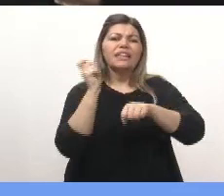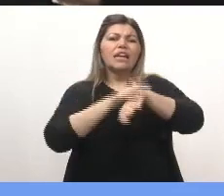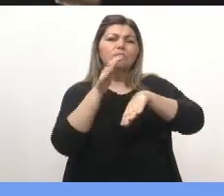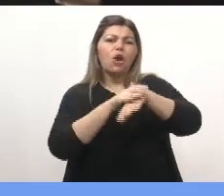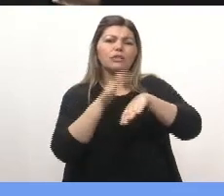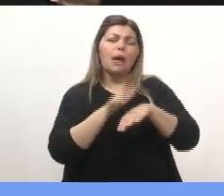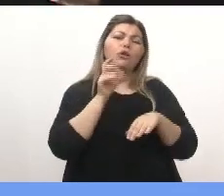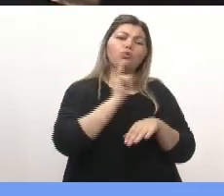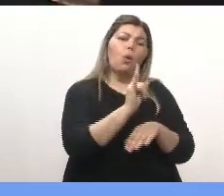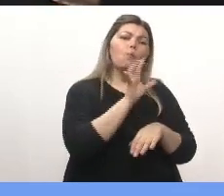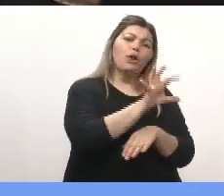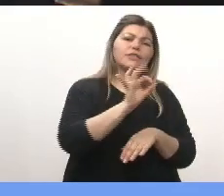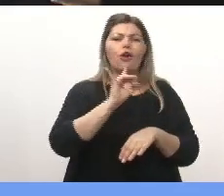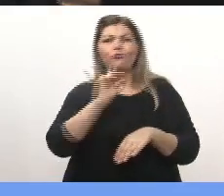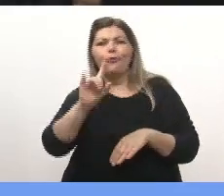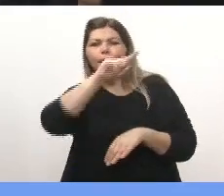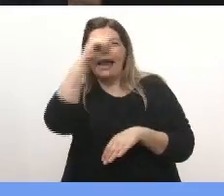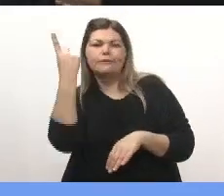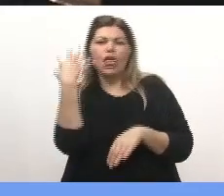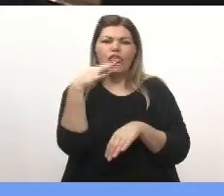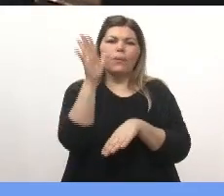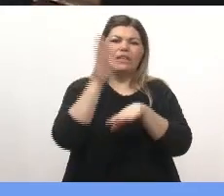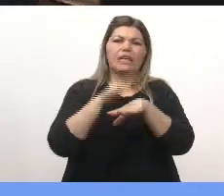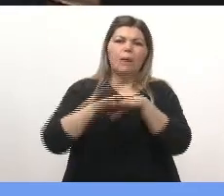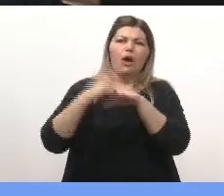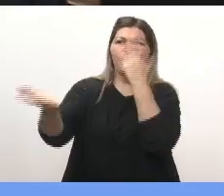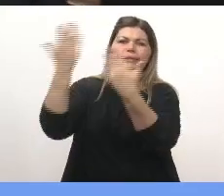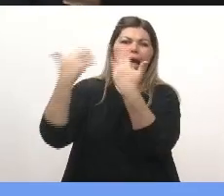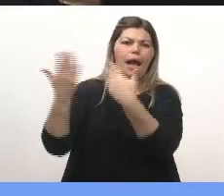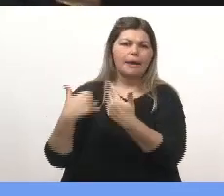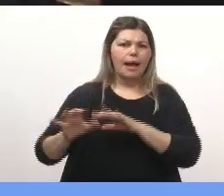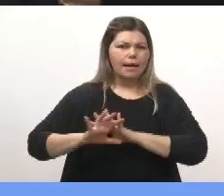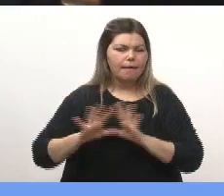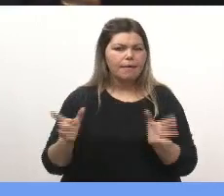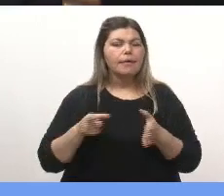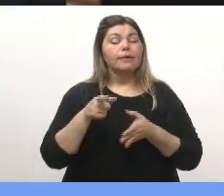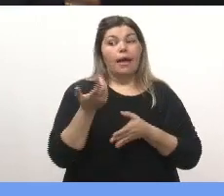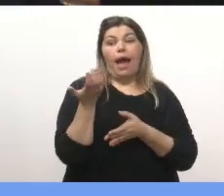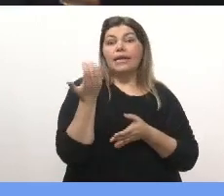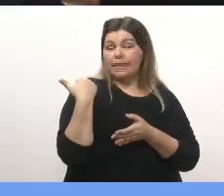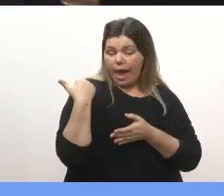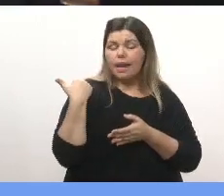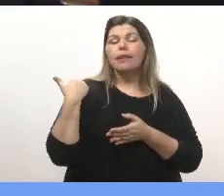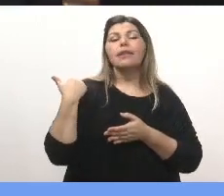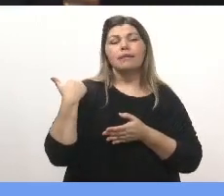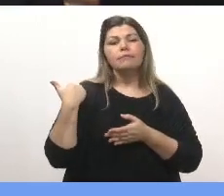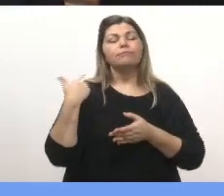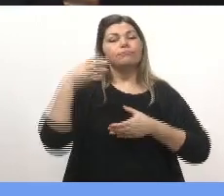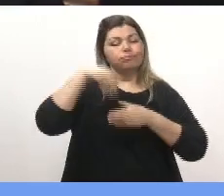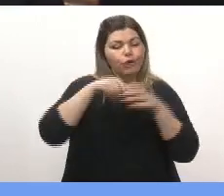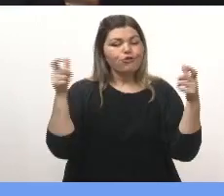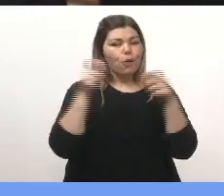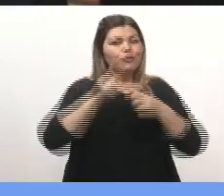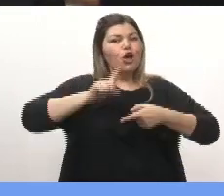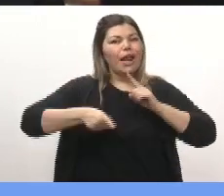Nación llevar adelante esta tarea de desmantelamiento. Tal es así que ayer, en la Comisión de